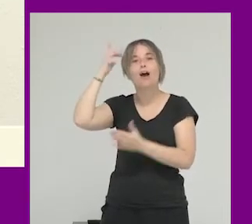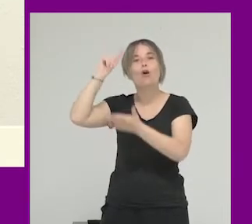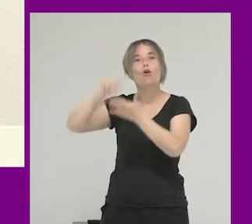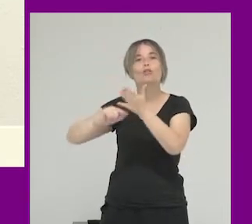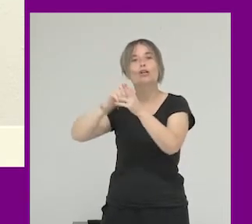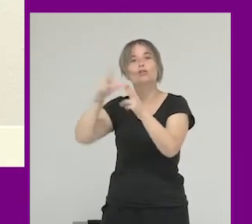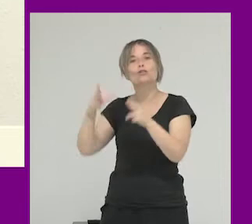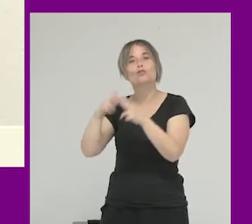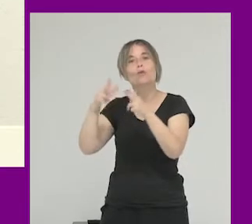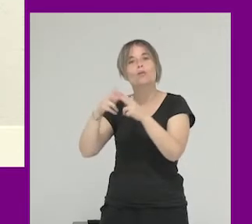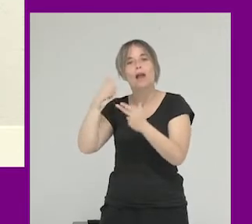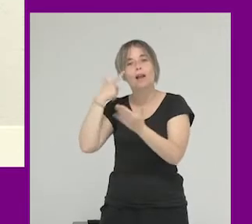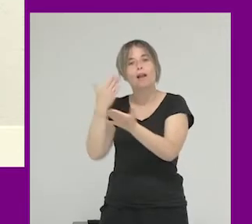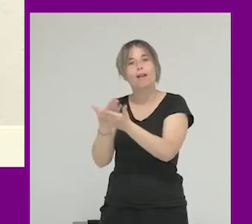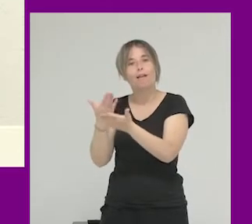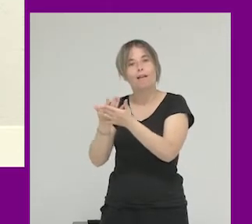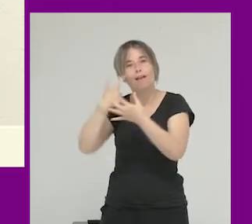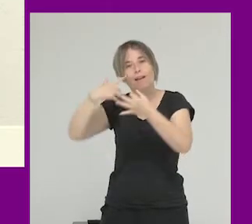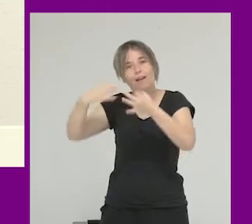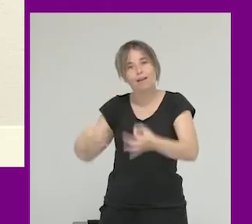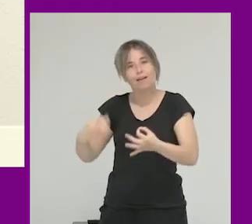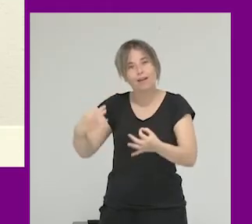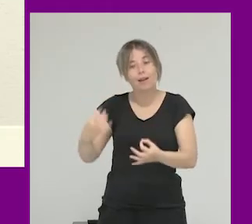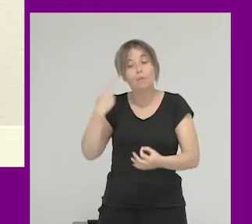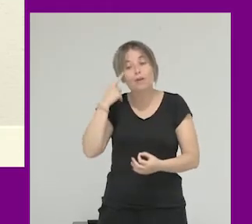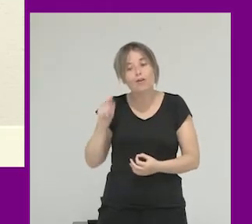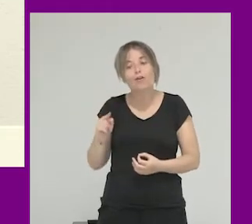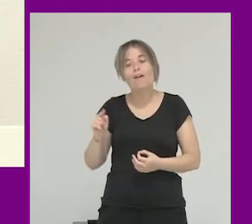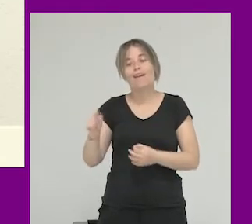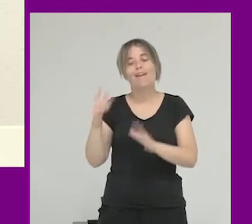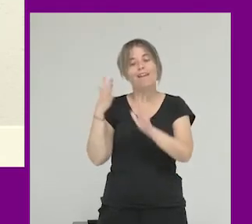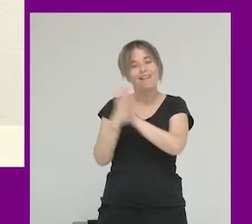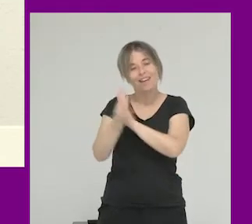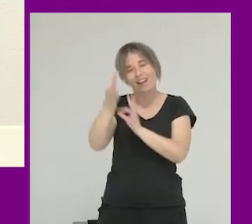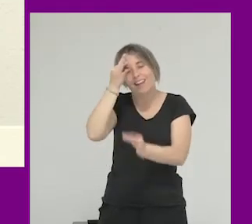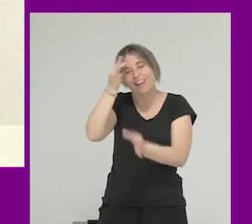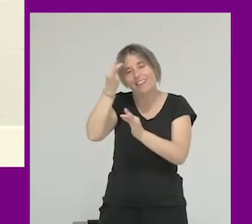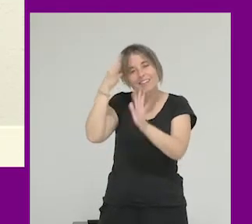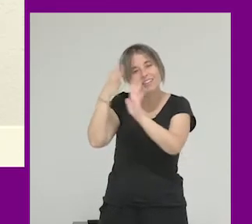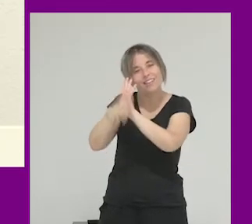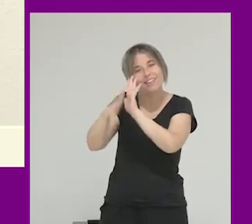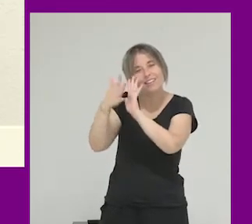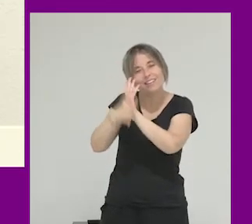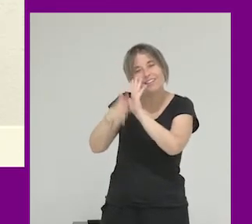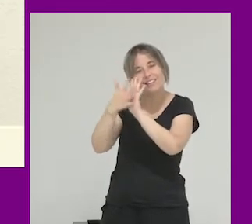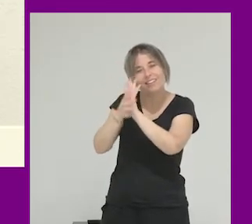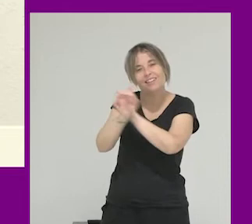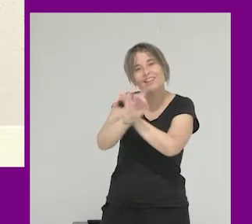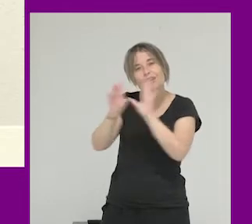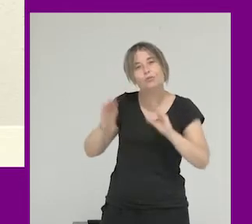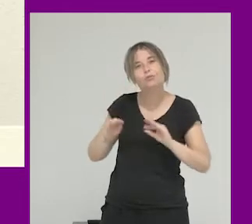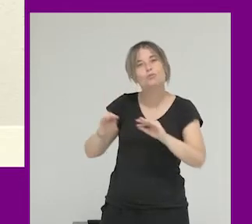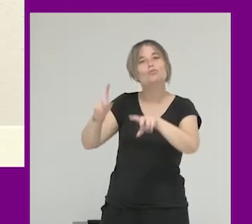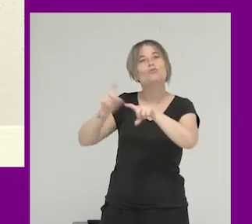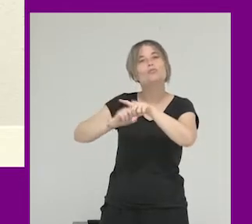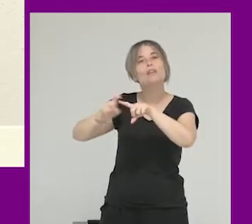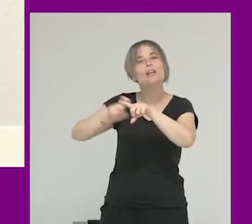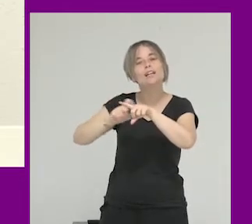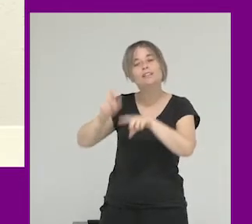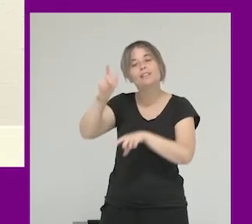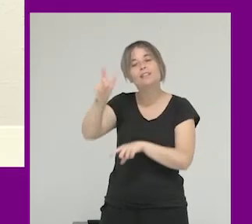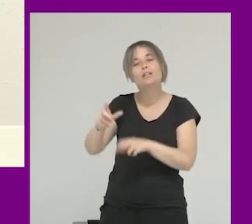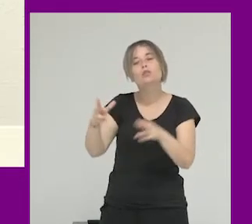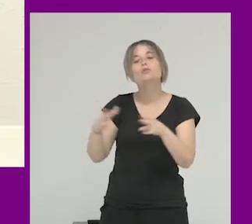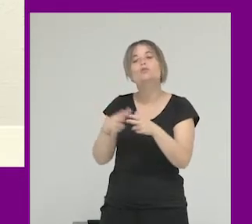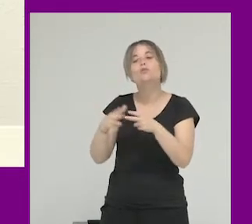que lo puede llevar a la práctica, pero realmente donde él se explicita claramente qué características tiene ese ciudadano